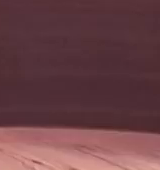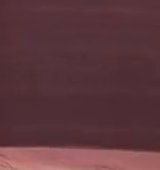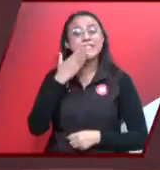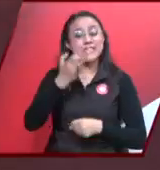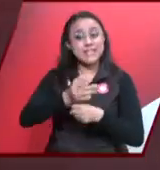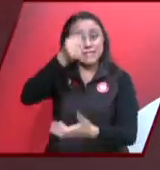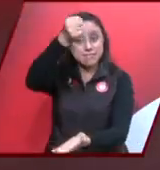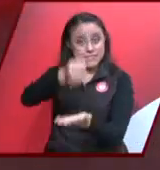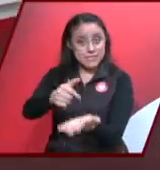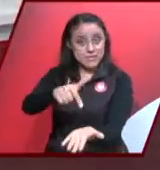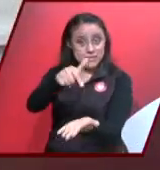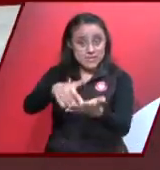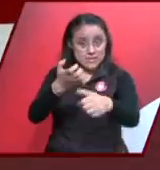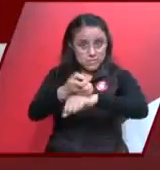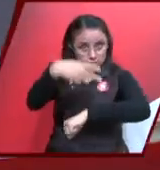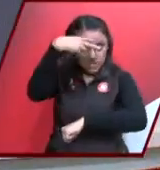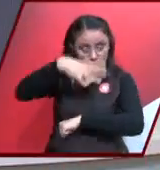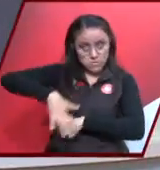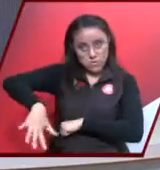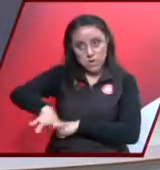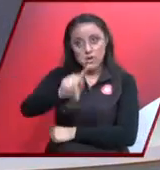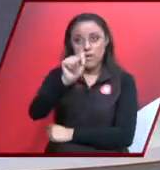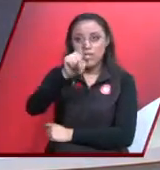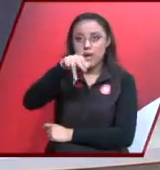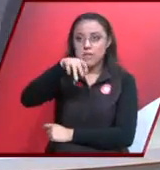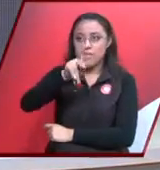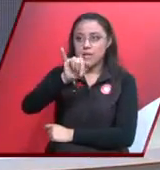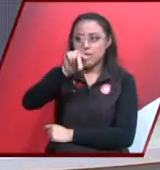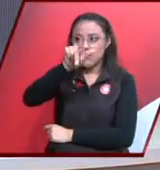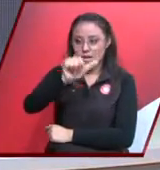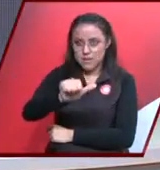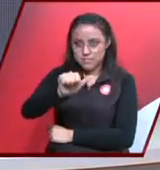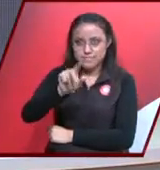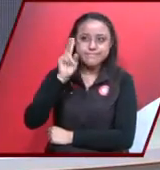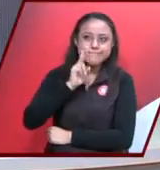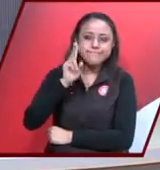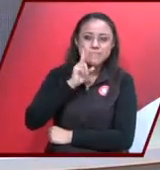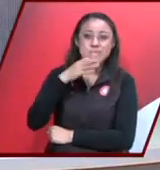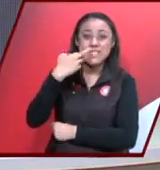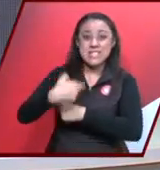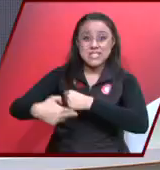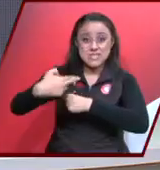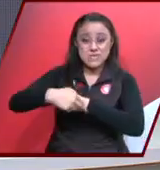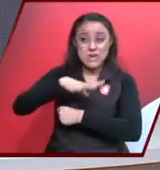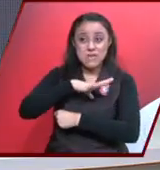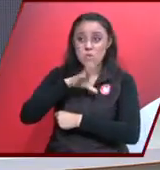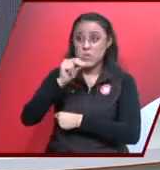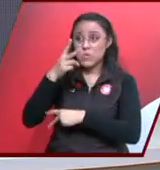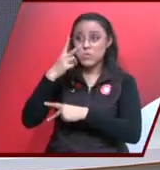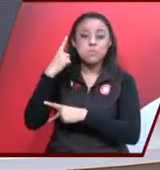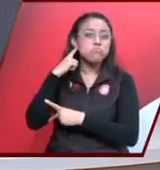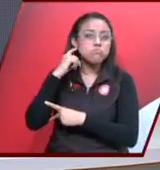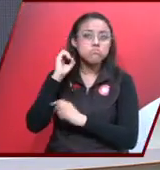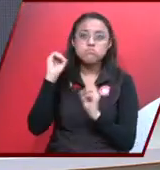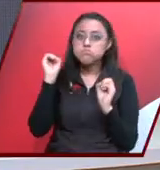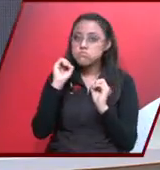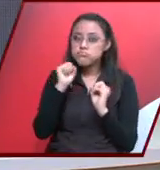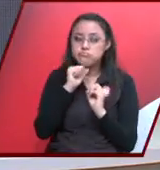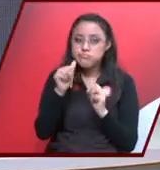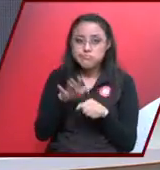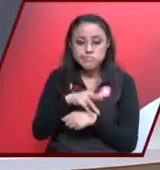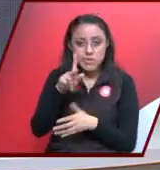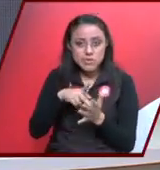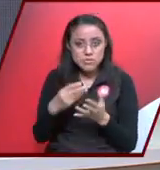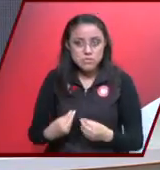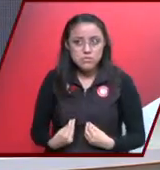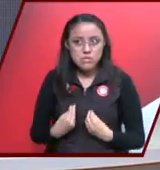Vamos a Quien Corresponde en el Estado de México, ahí en la zona de Tlalnepantla. Corría el riesgo de no volver a escuchar por el